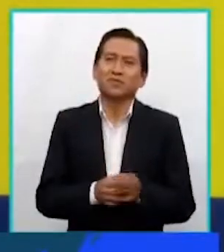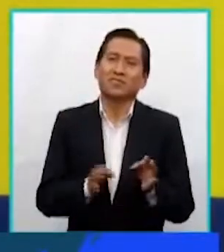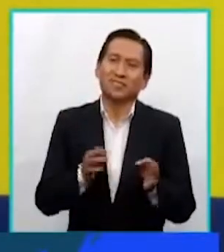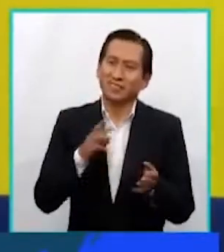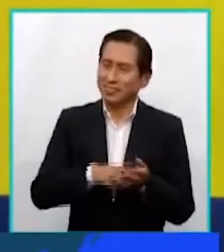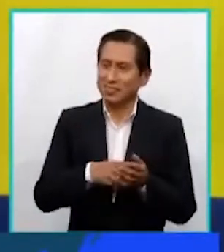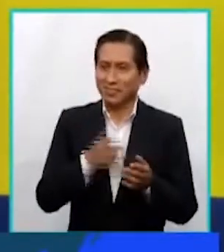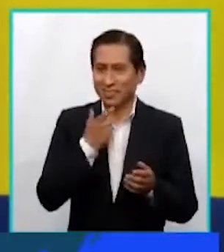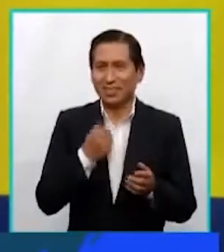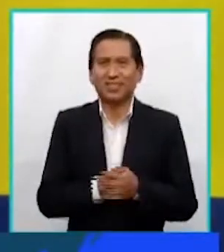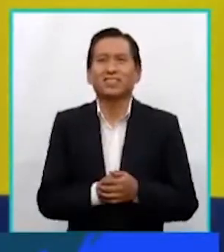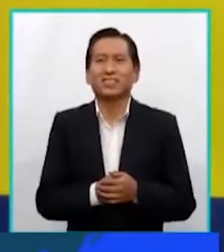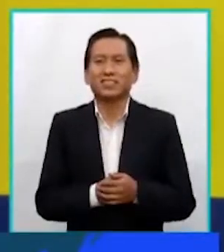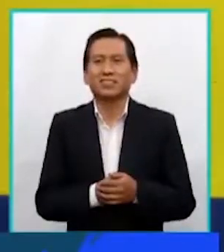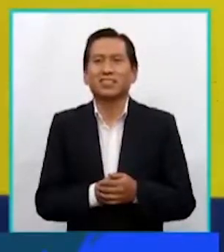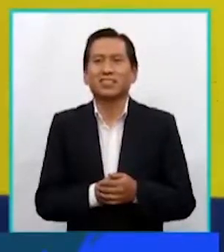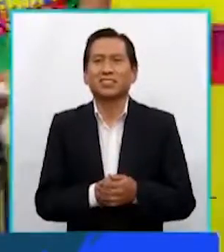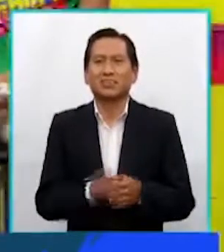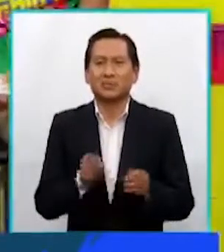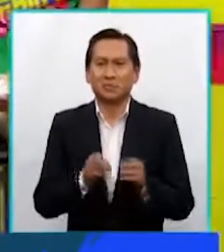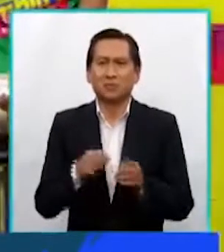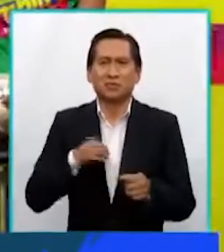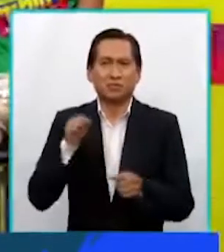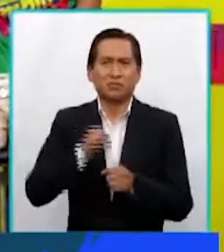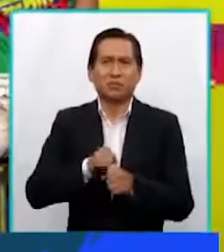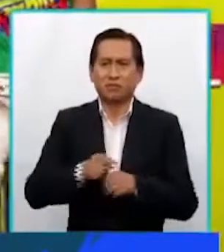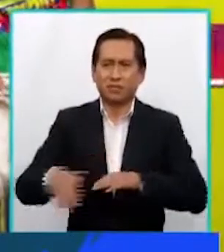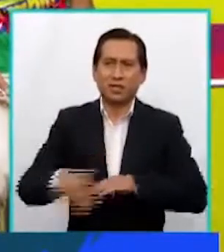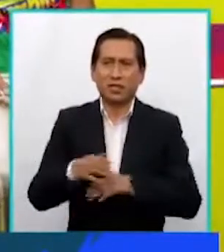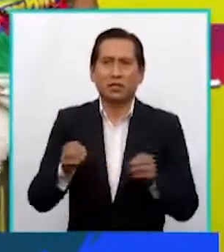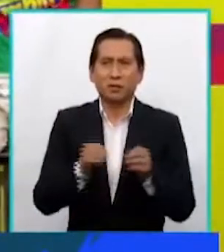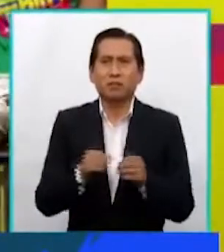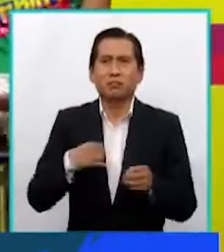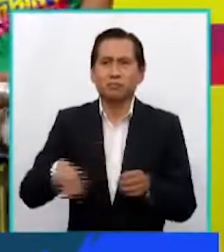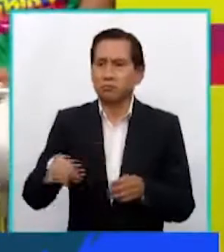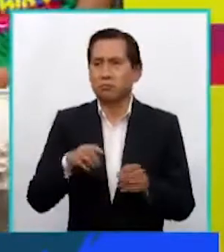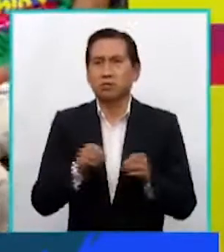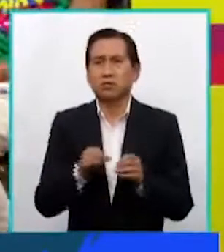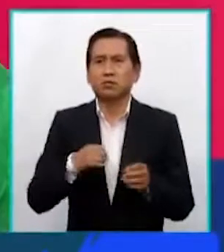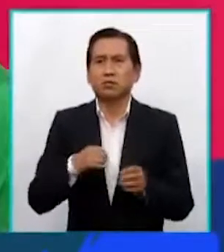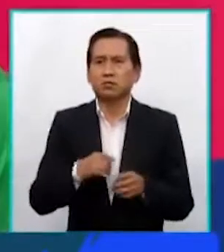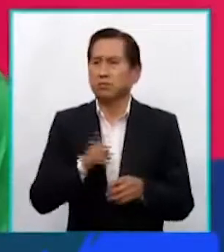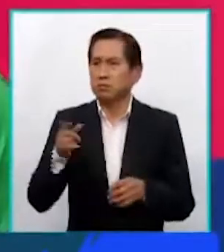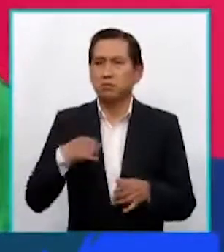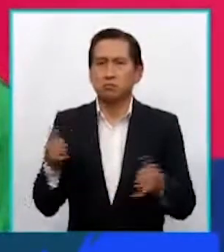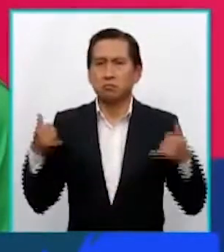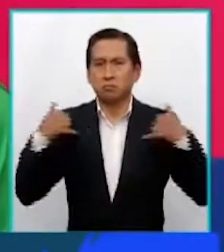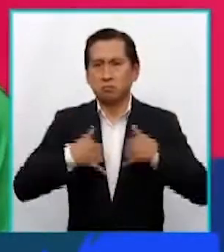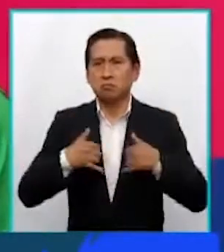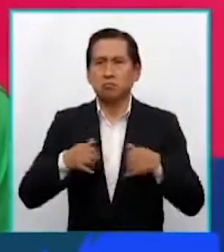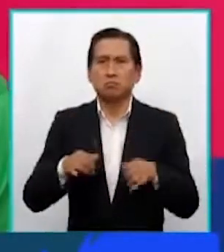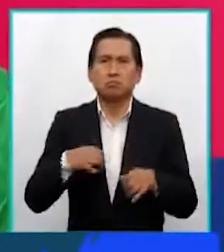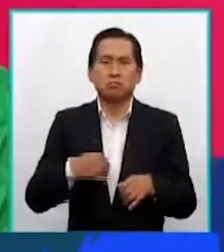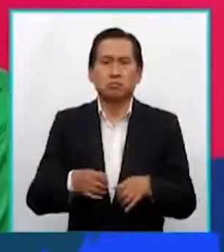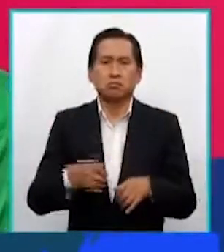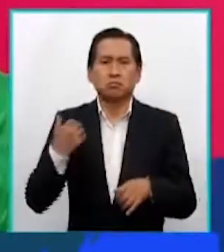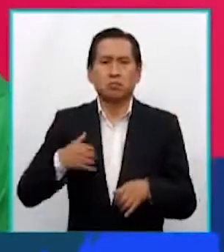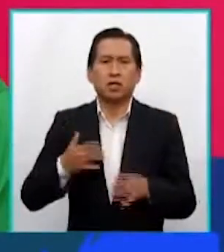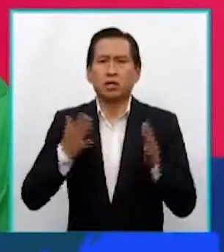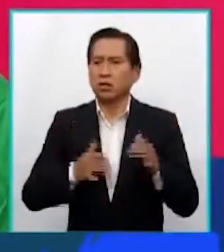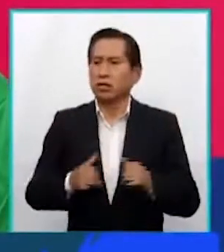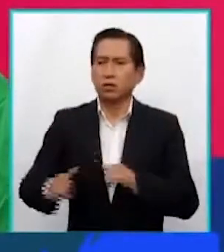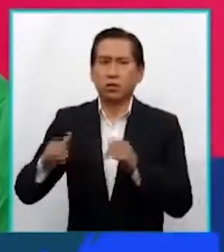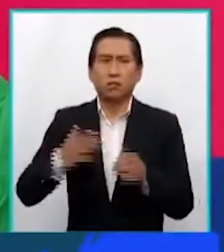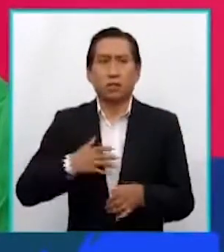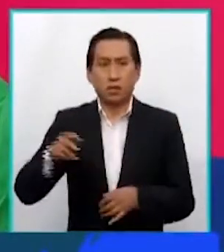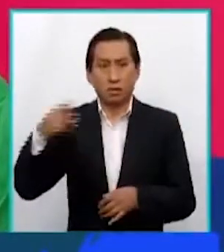Sí, en realidad, bueno. Claro, yo también trabajaba en la calle, ¿no? En realidad, yo me he ido de mochilero con dos argentinos, un brother,